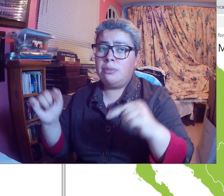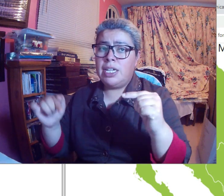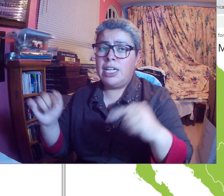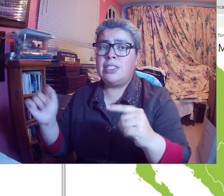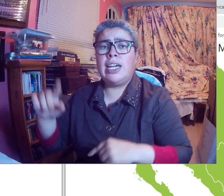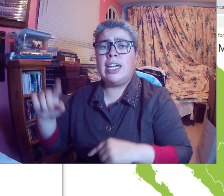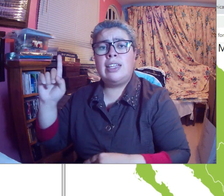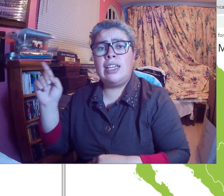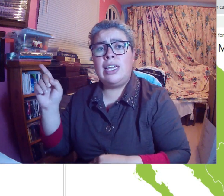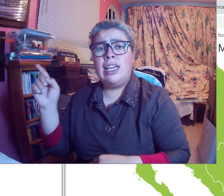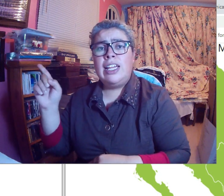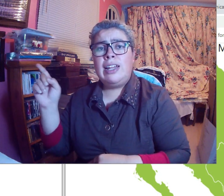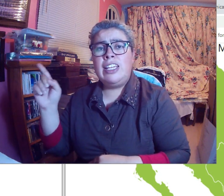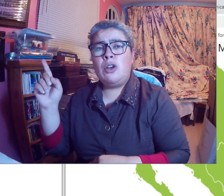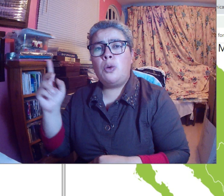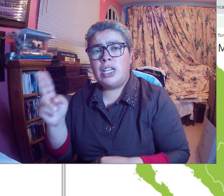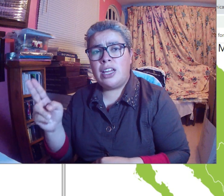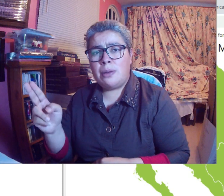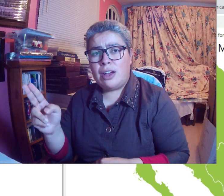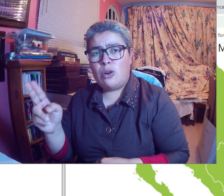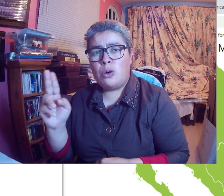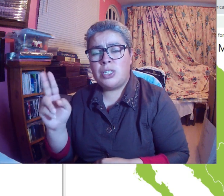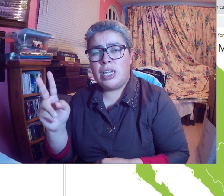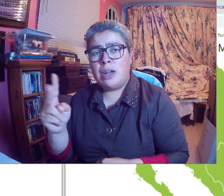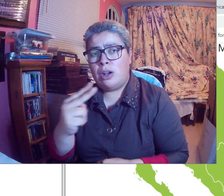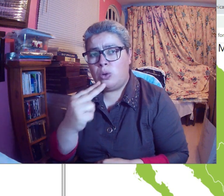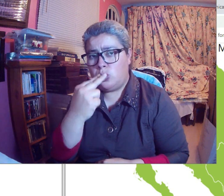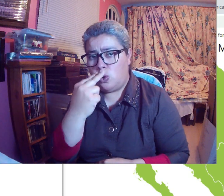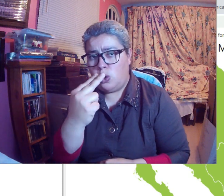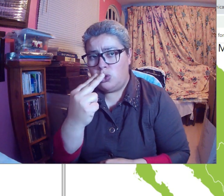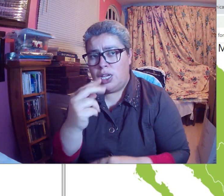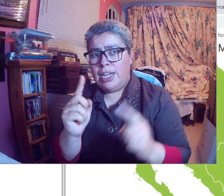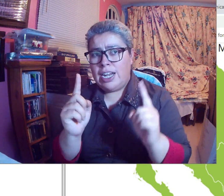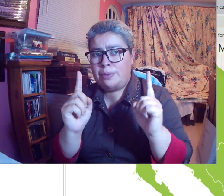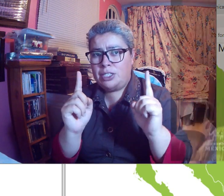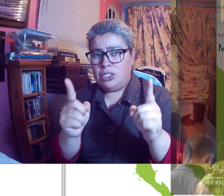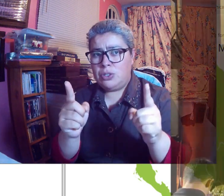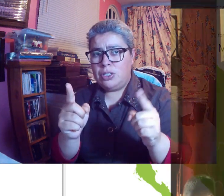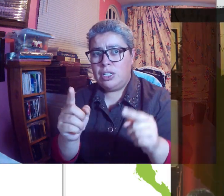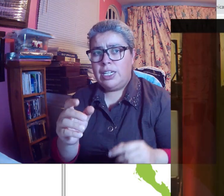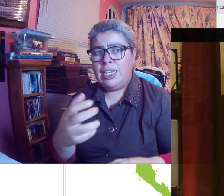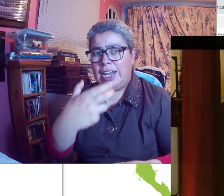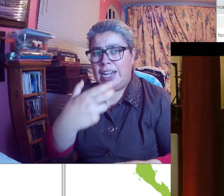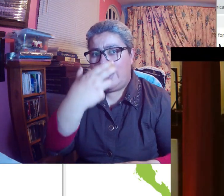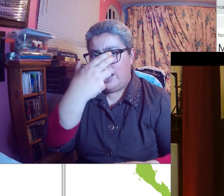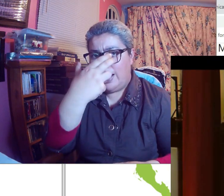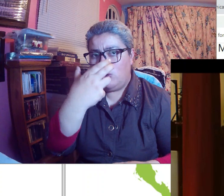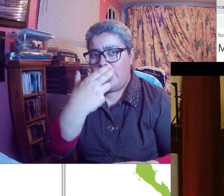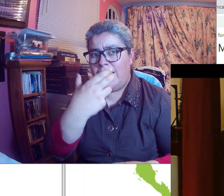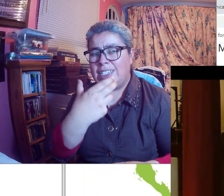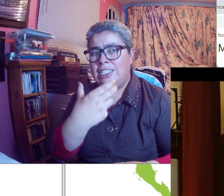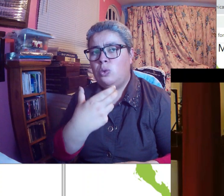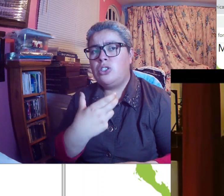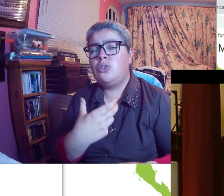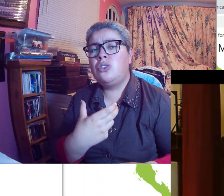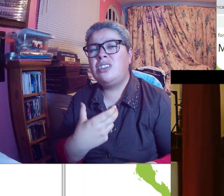si no me crees, chécate aquí y observa. Observa los ojos, la visión y toda